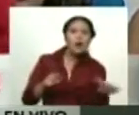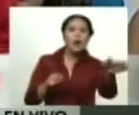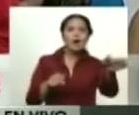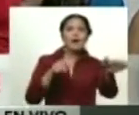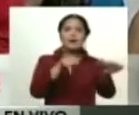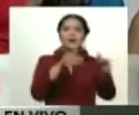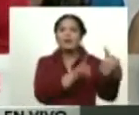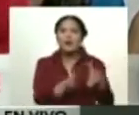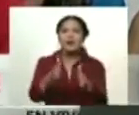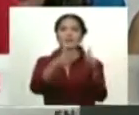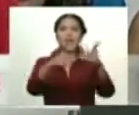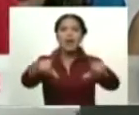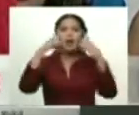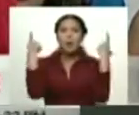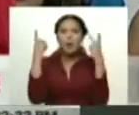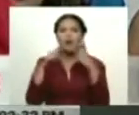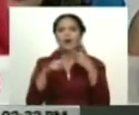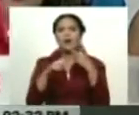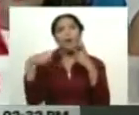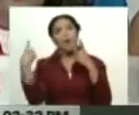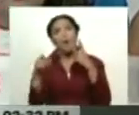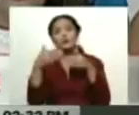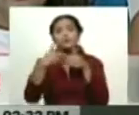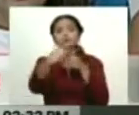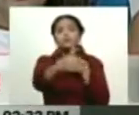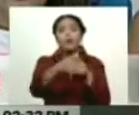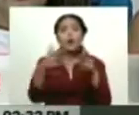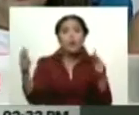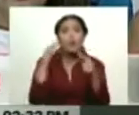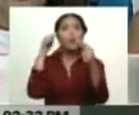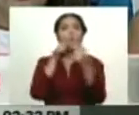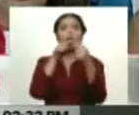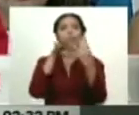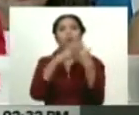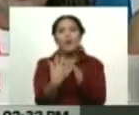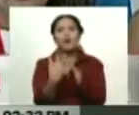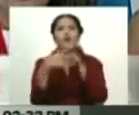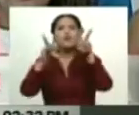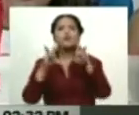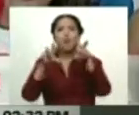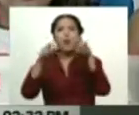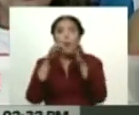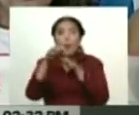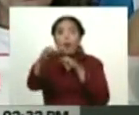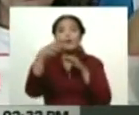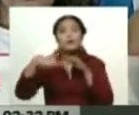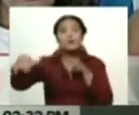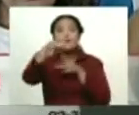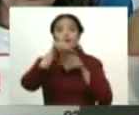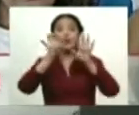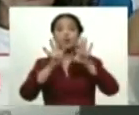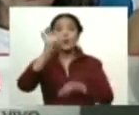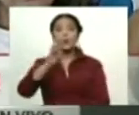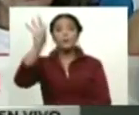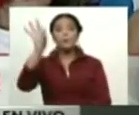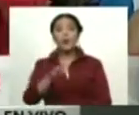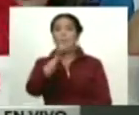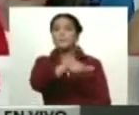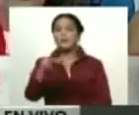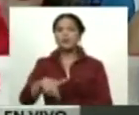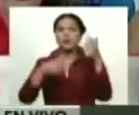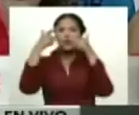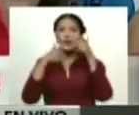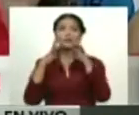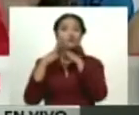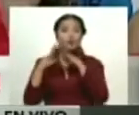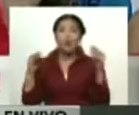toda la carretera vieja de La Guaira, y si vas un poquito más para allá, consigues los barrios Nuevo Horizonte, donde el 90% son compatriotas que se vinieron de